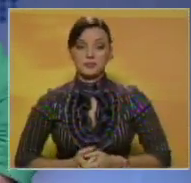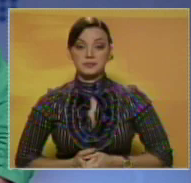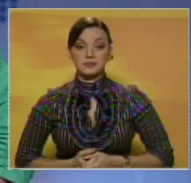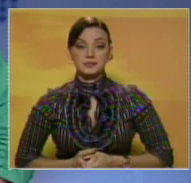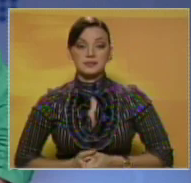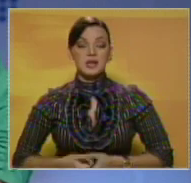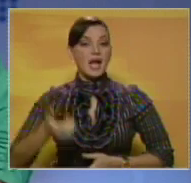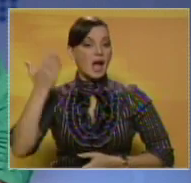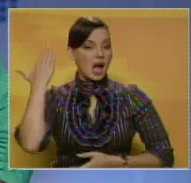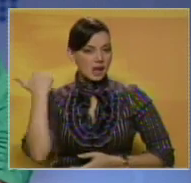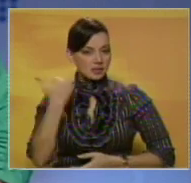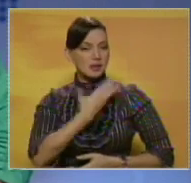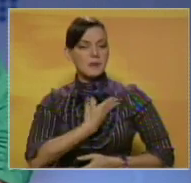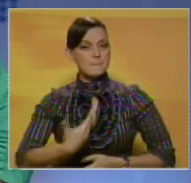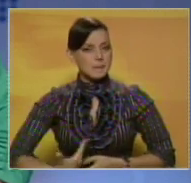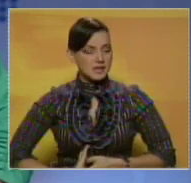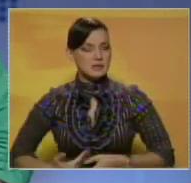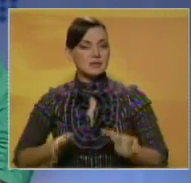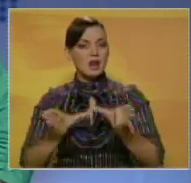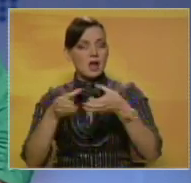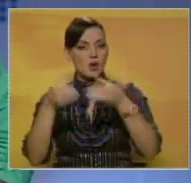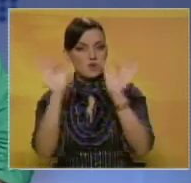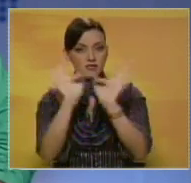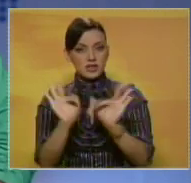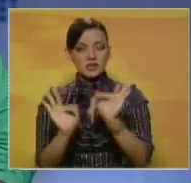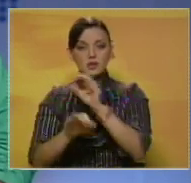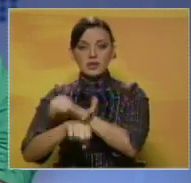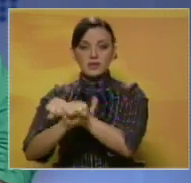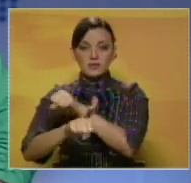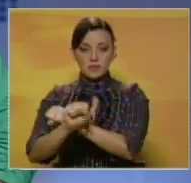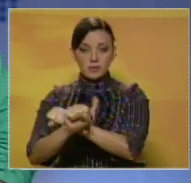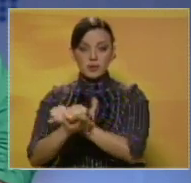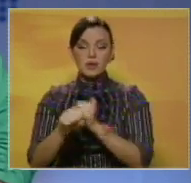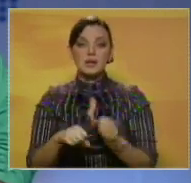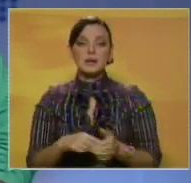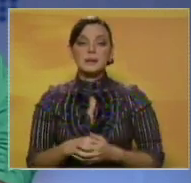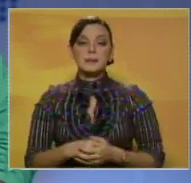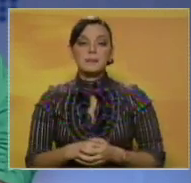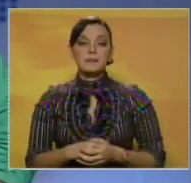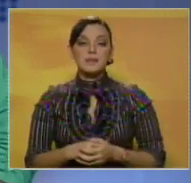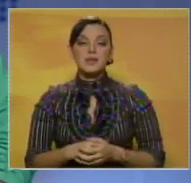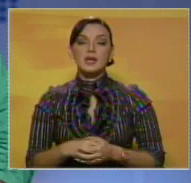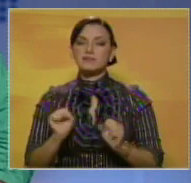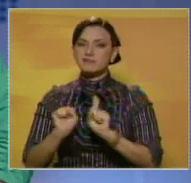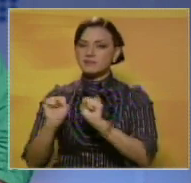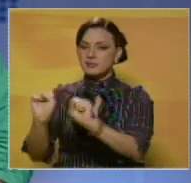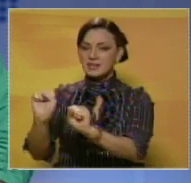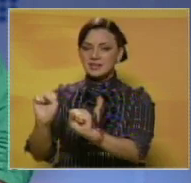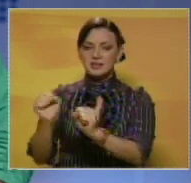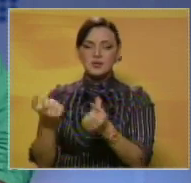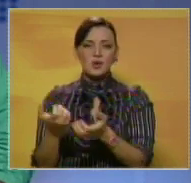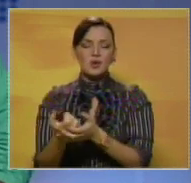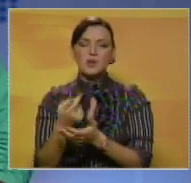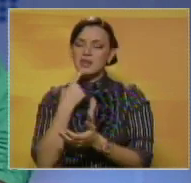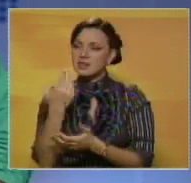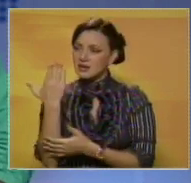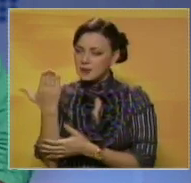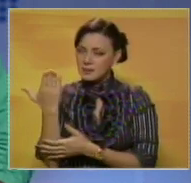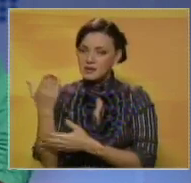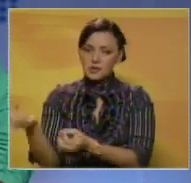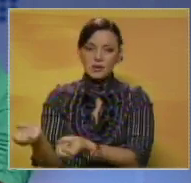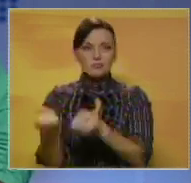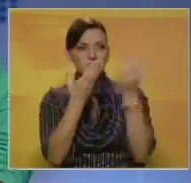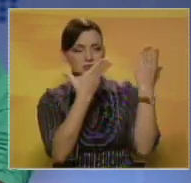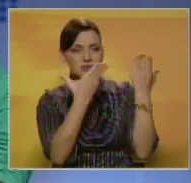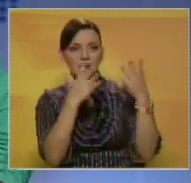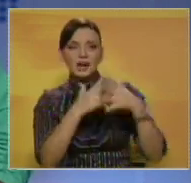El expresidente de la Confederación Sudamericana de Fútbol, el paraguayo Nicolás León, rechazó los términos de su pedido de extradición a